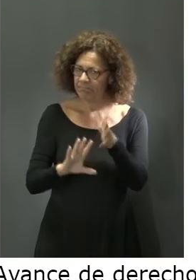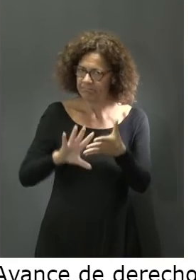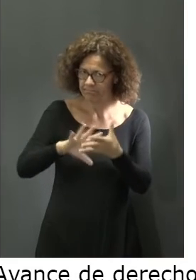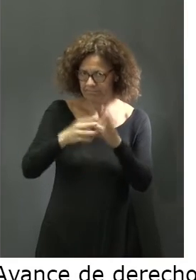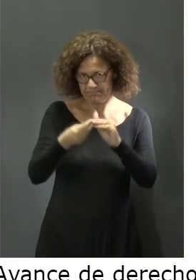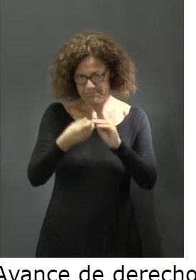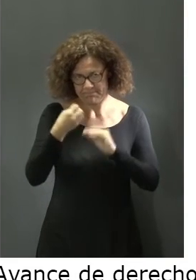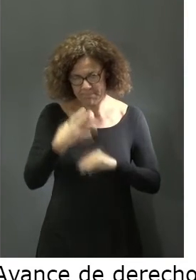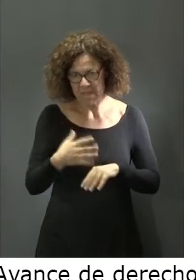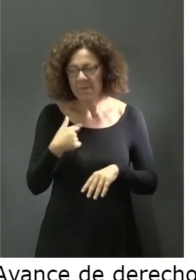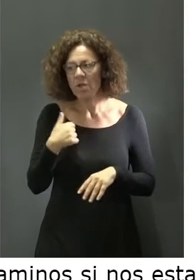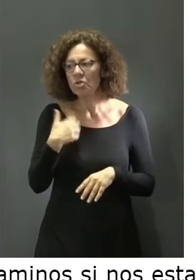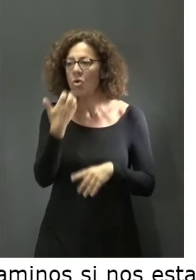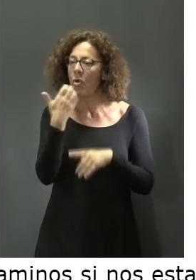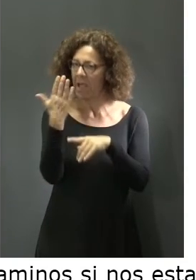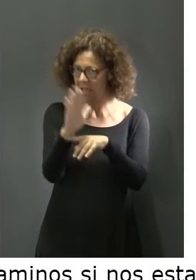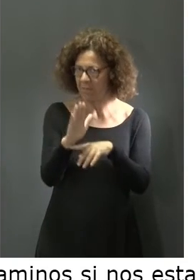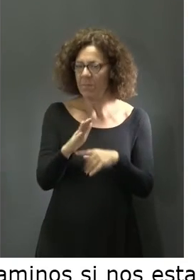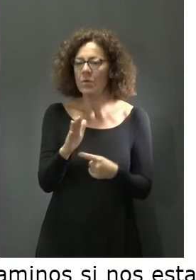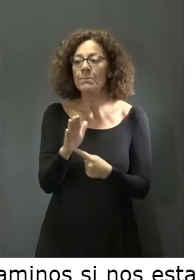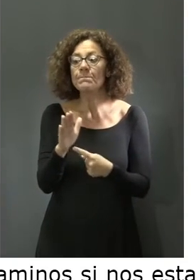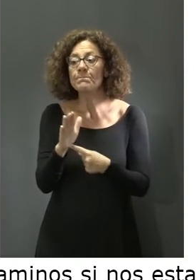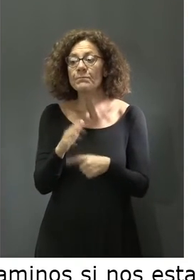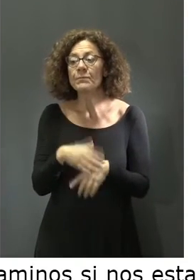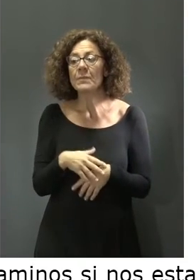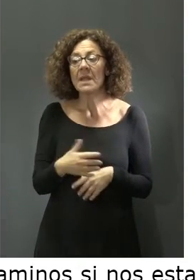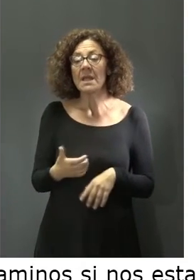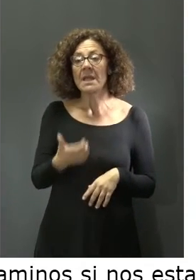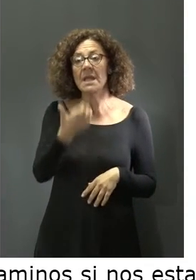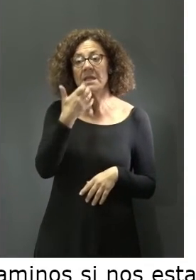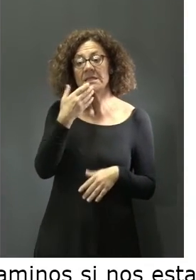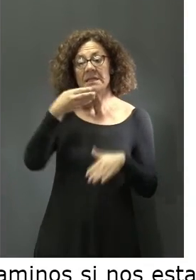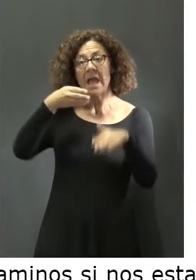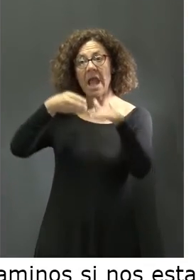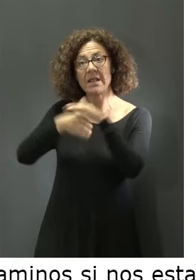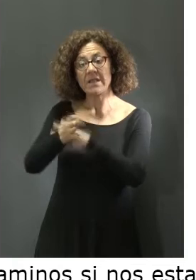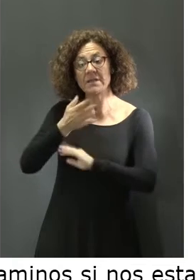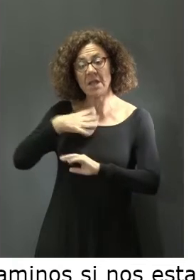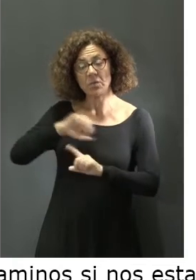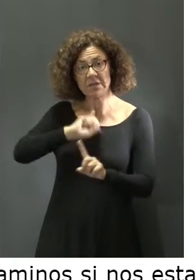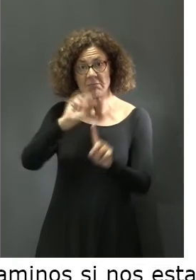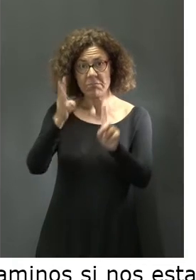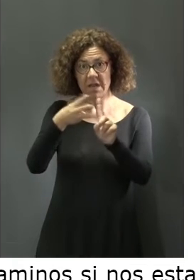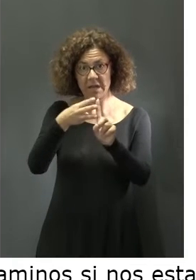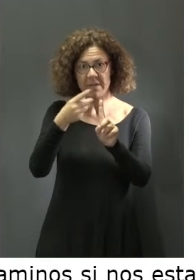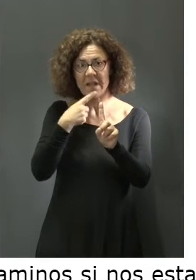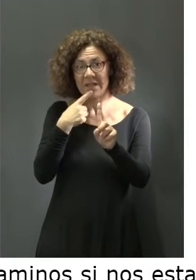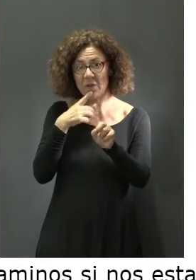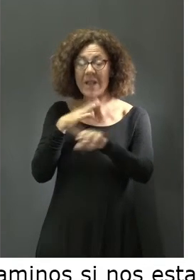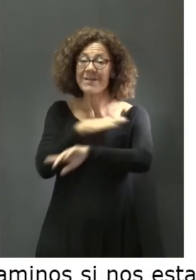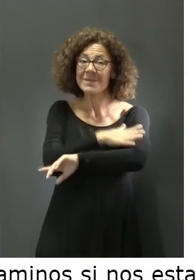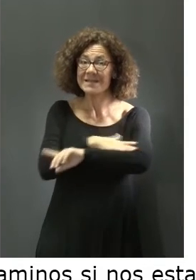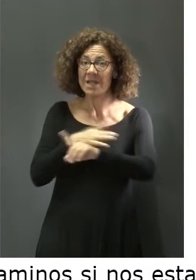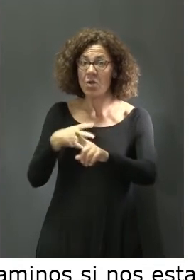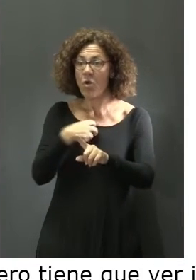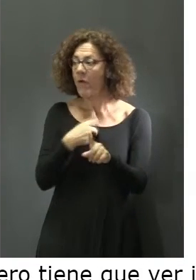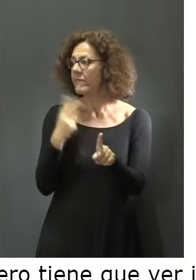¿no? Os voy a poner un ejemplo. Cuando accedes a nuestra página web, me refiero a la del Ministerio Fiscal,